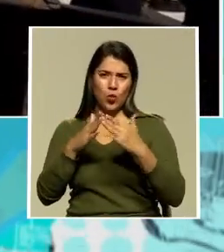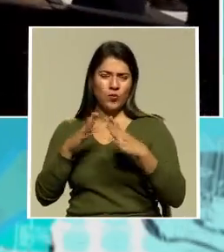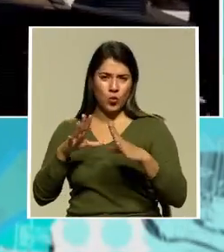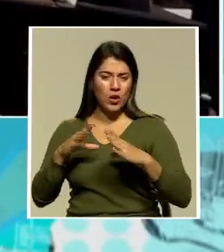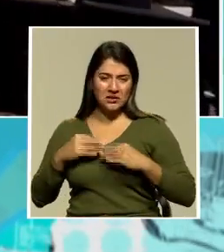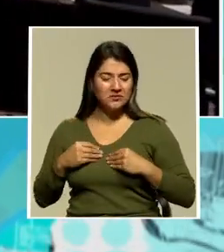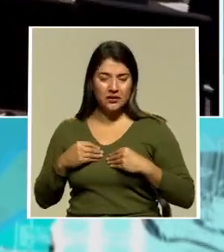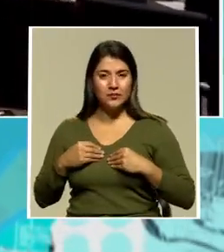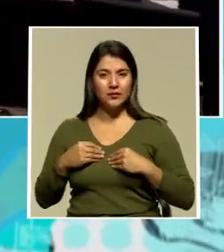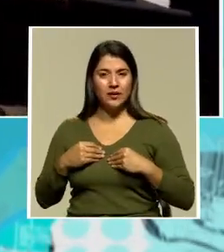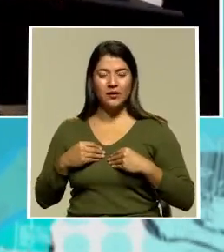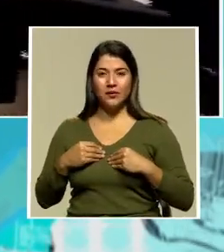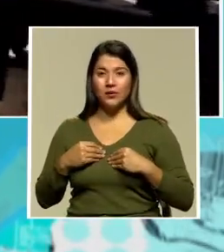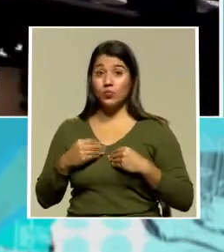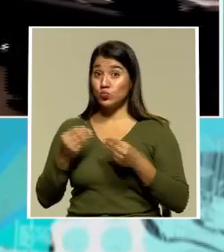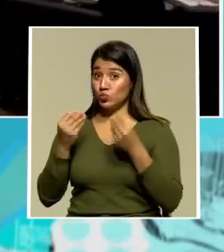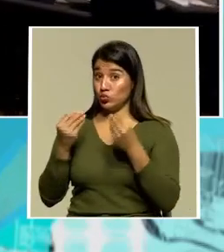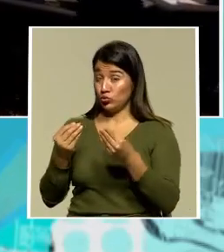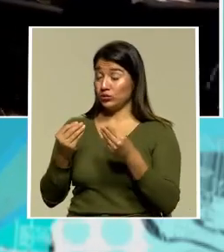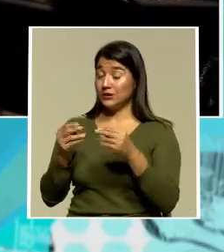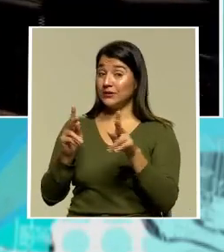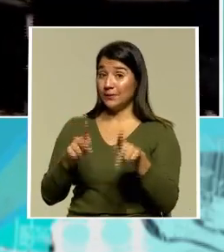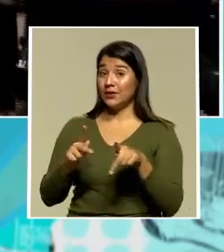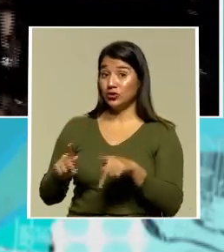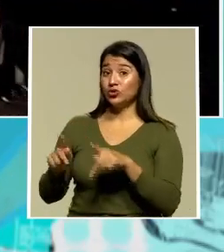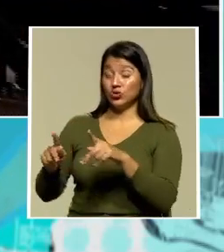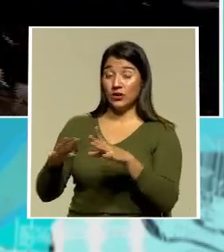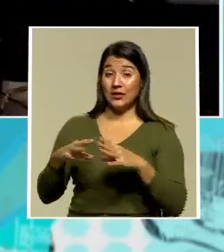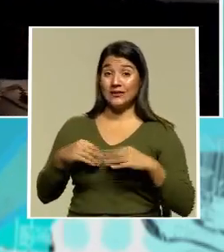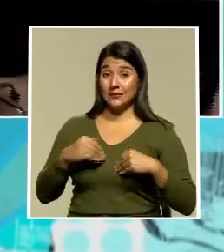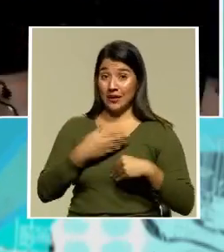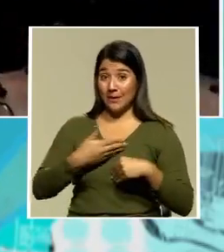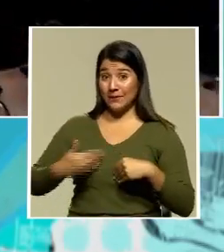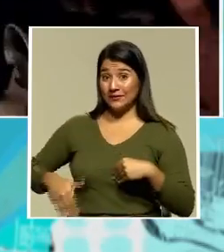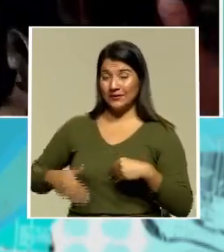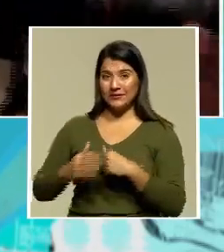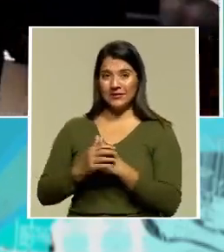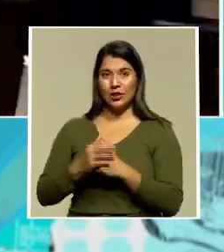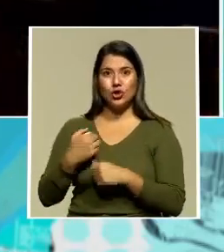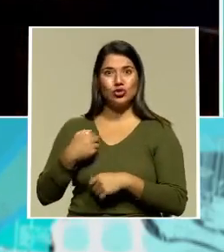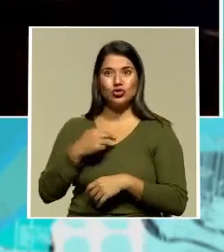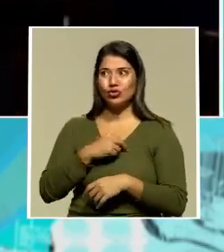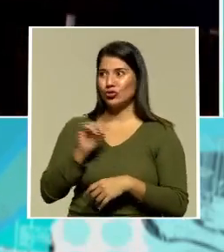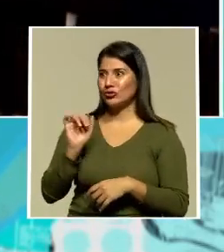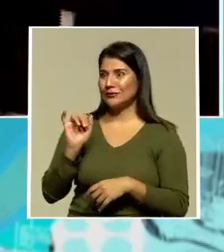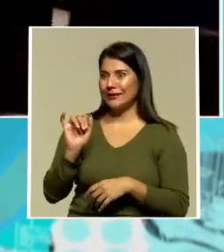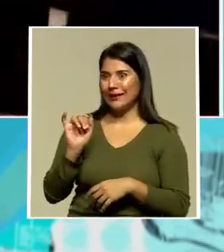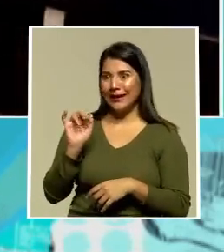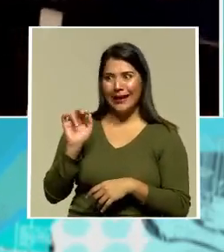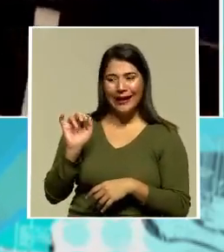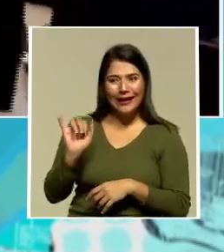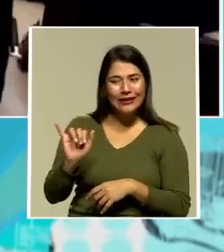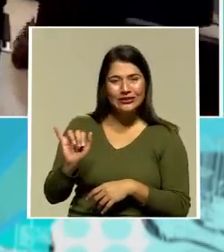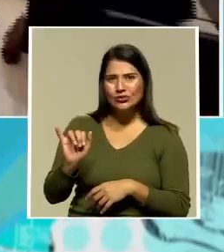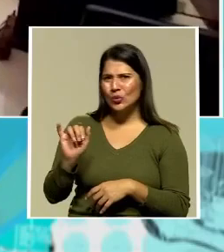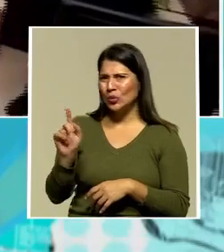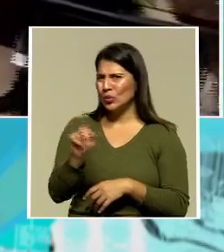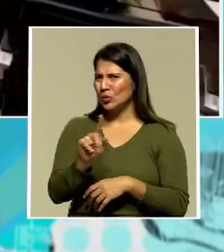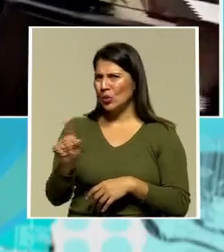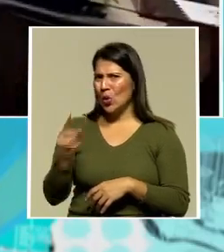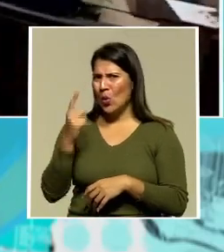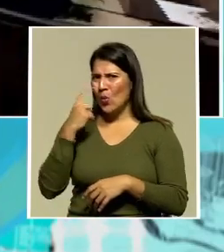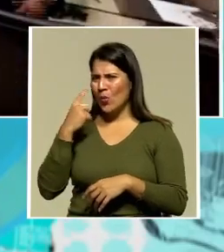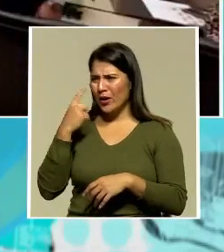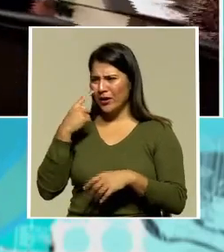Son números bastante elevados de aceptación. Es un fenómeno que no habíamos visto creo que en todo